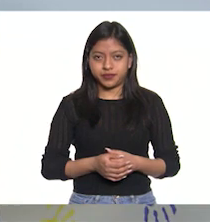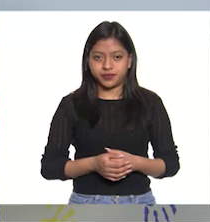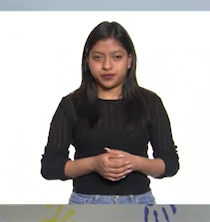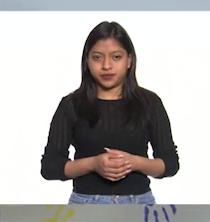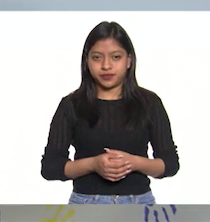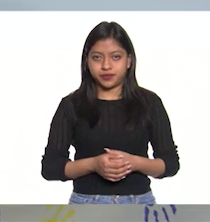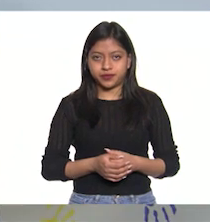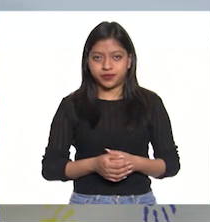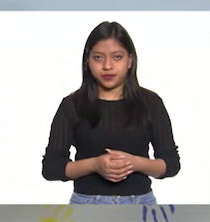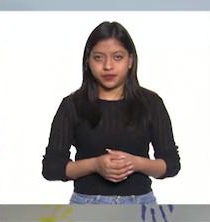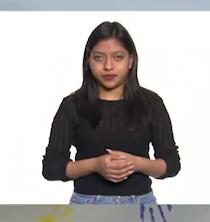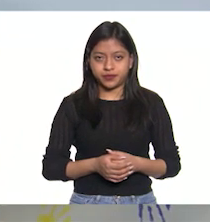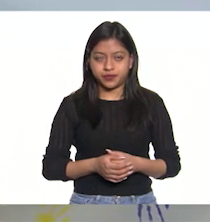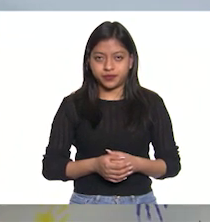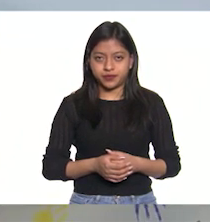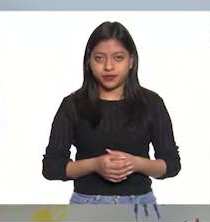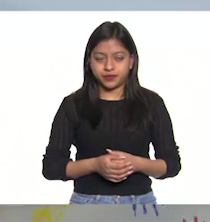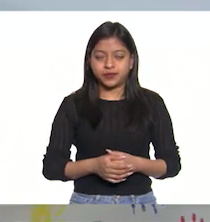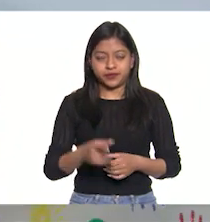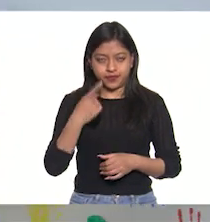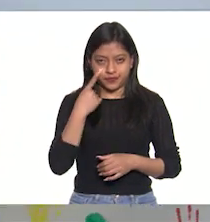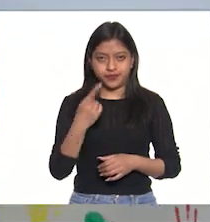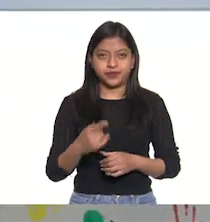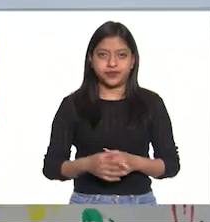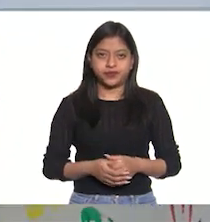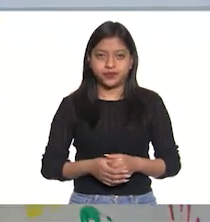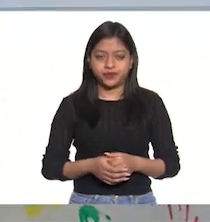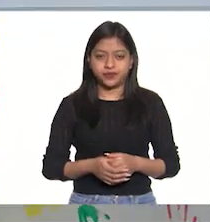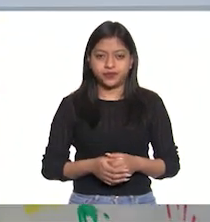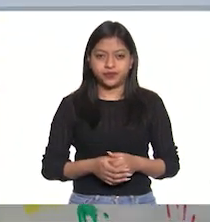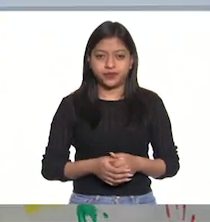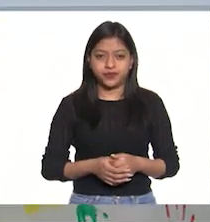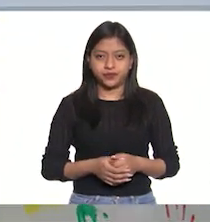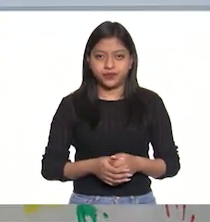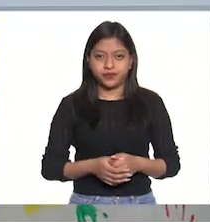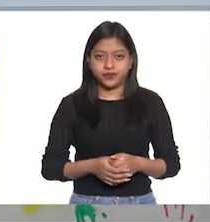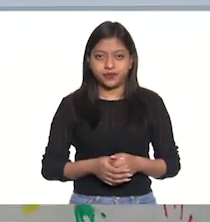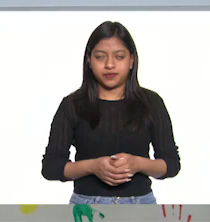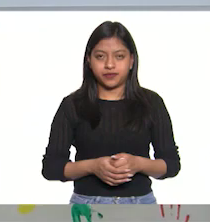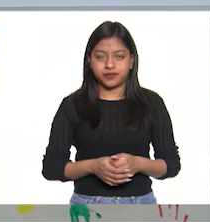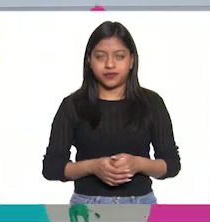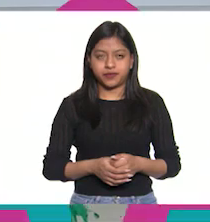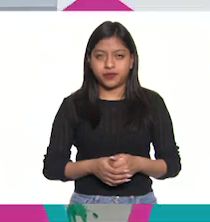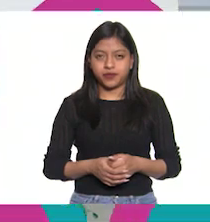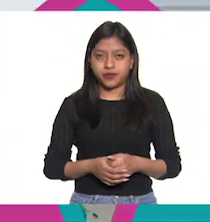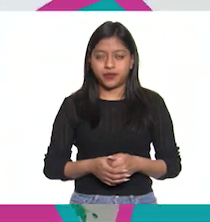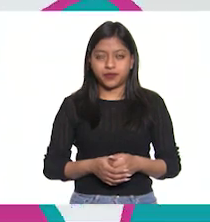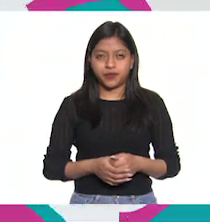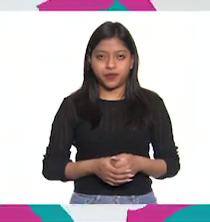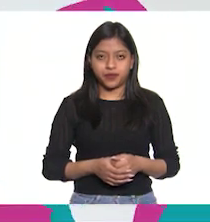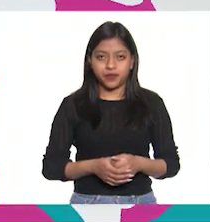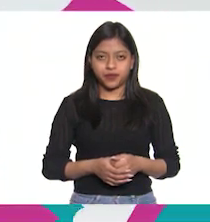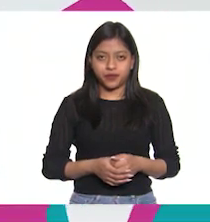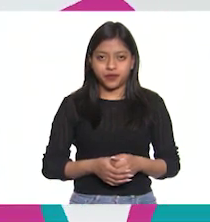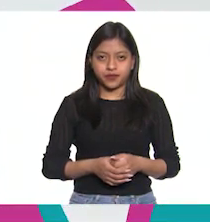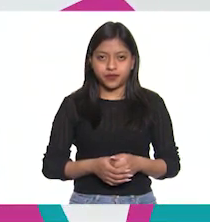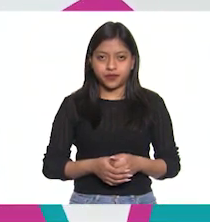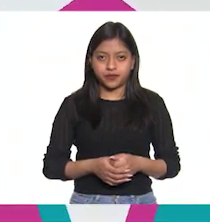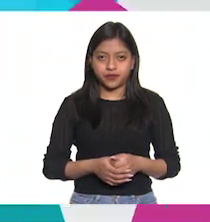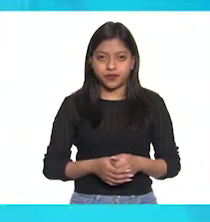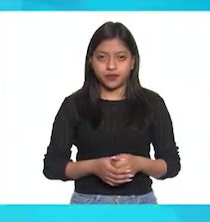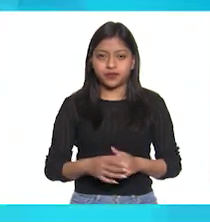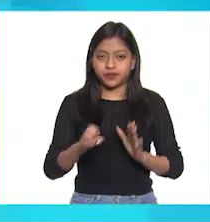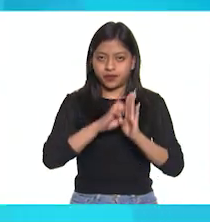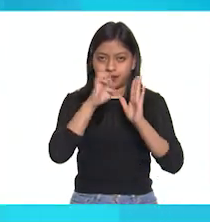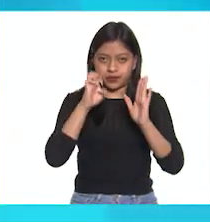Sí, soy un número, más bien, otra diferente. Si